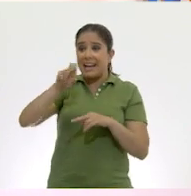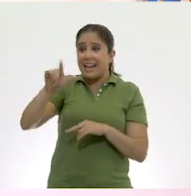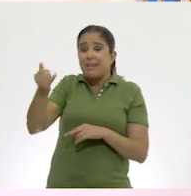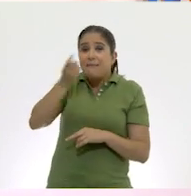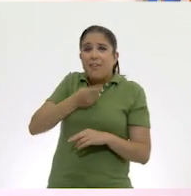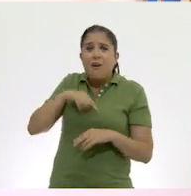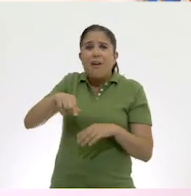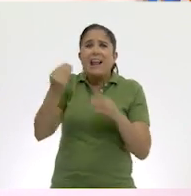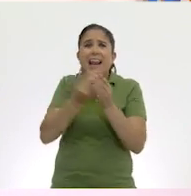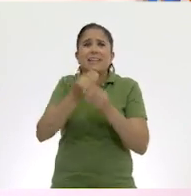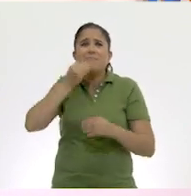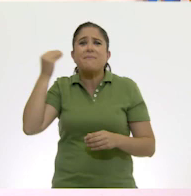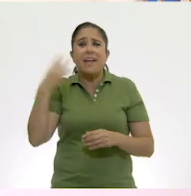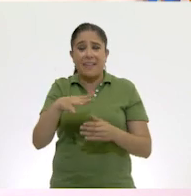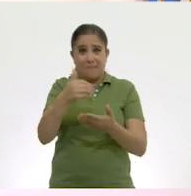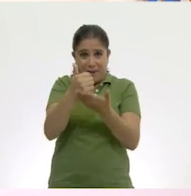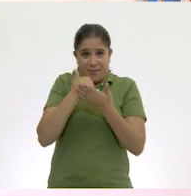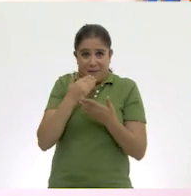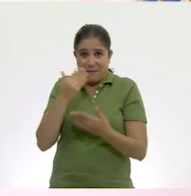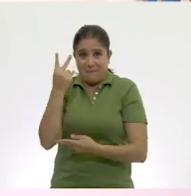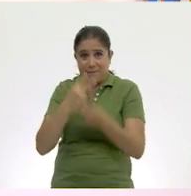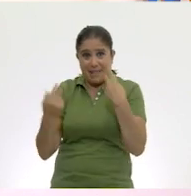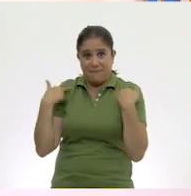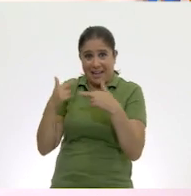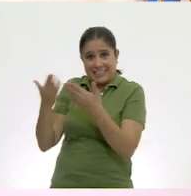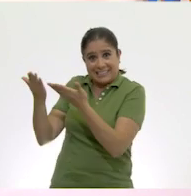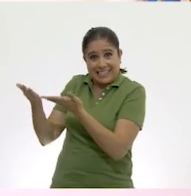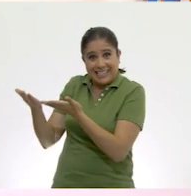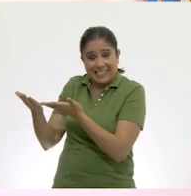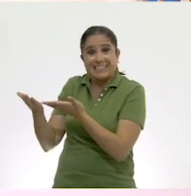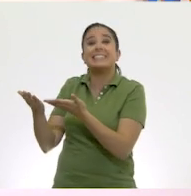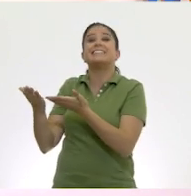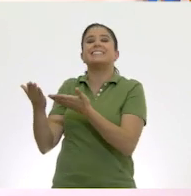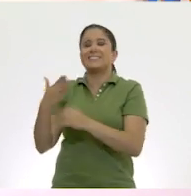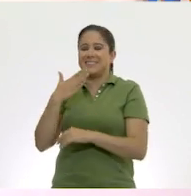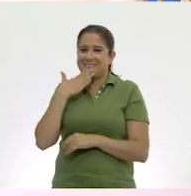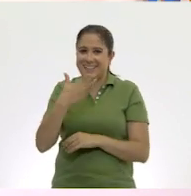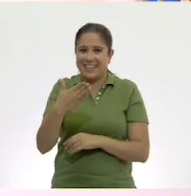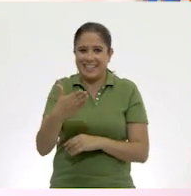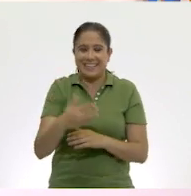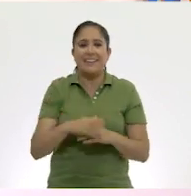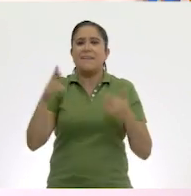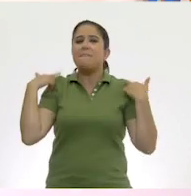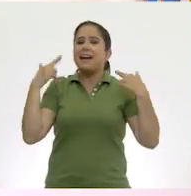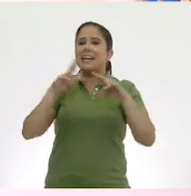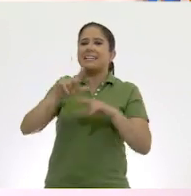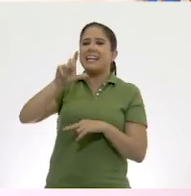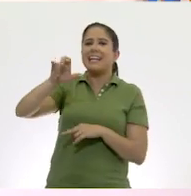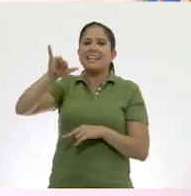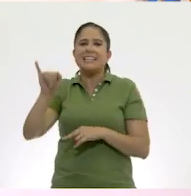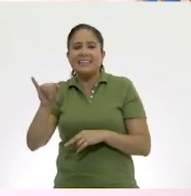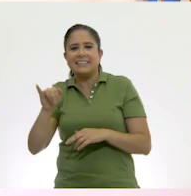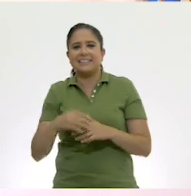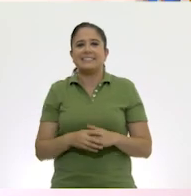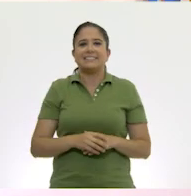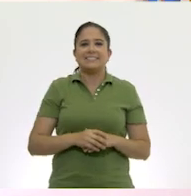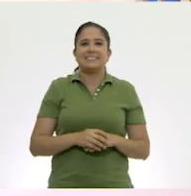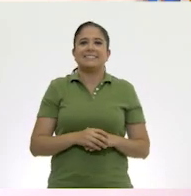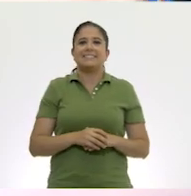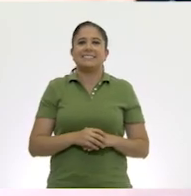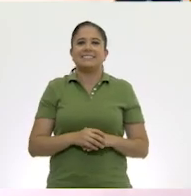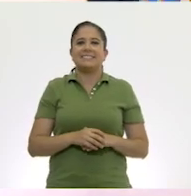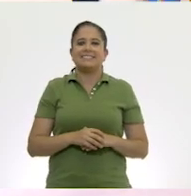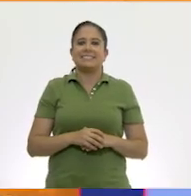padrísima me ayudan a darle la bienvenida a niñas y niños muy bien muéstrale mi hola